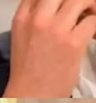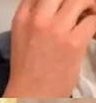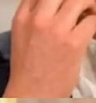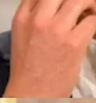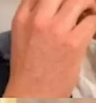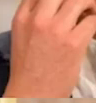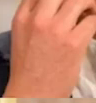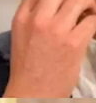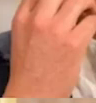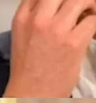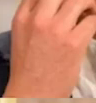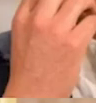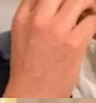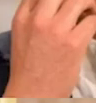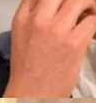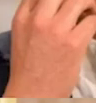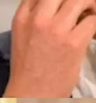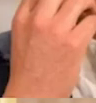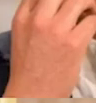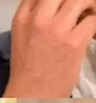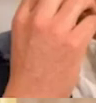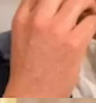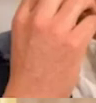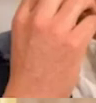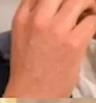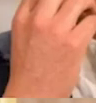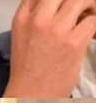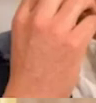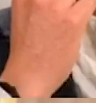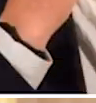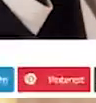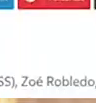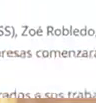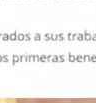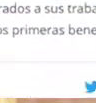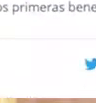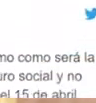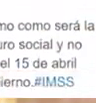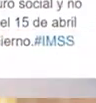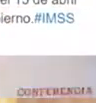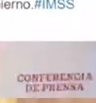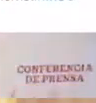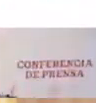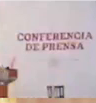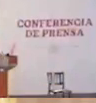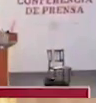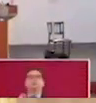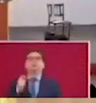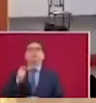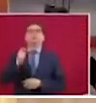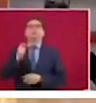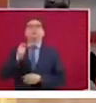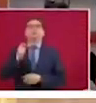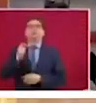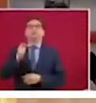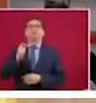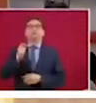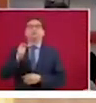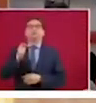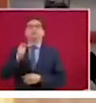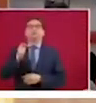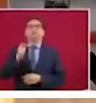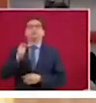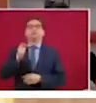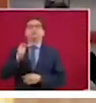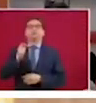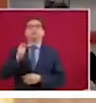www.imss.gov.mx, tendrá un nuevo apartado, un espacio pues para que quienes quieran solicitar los créditos vayan a ese portal, será a través